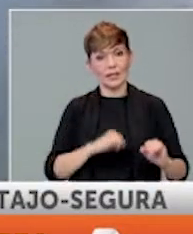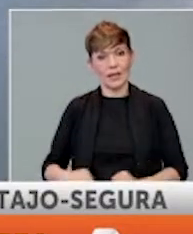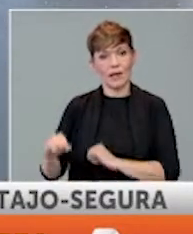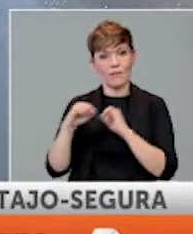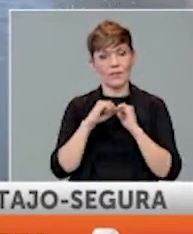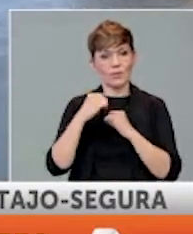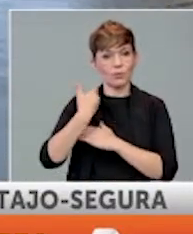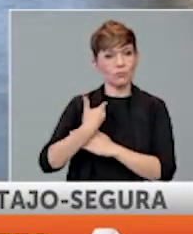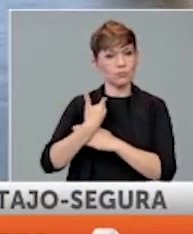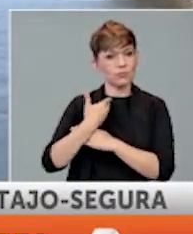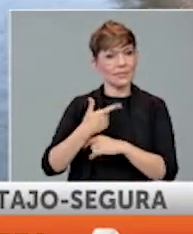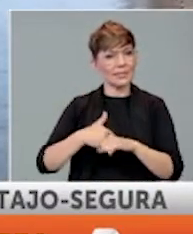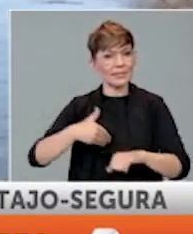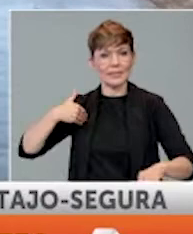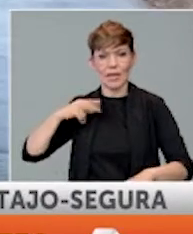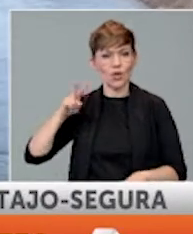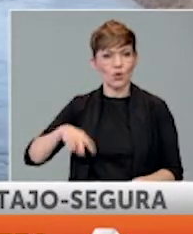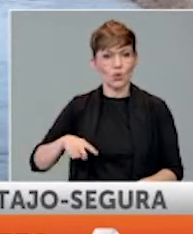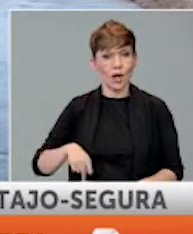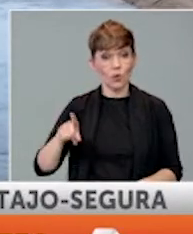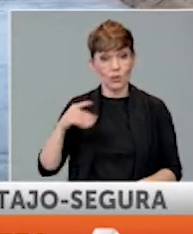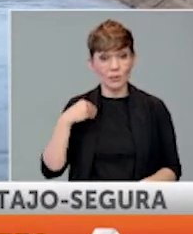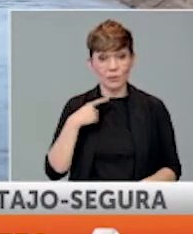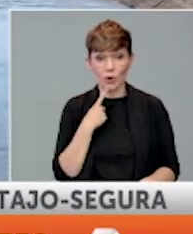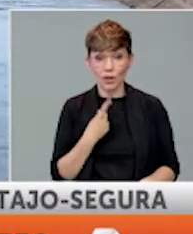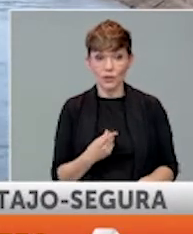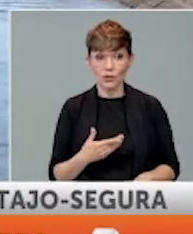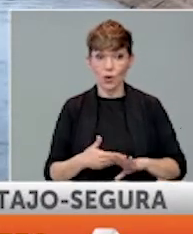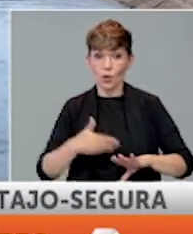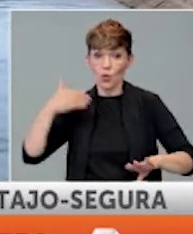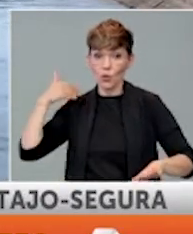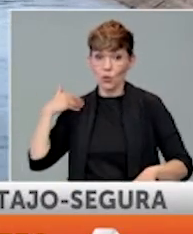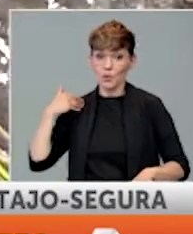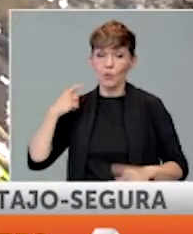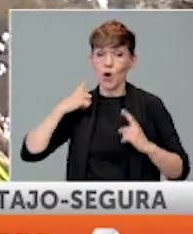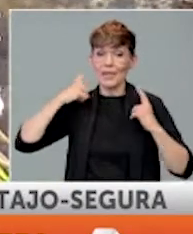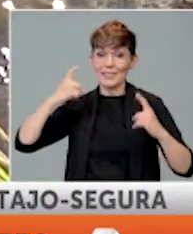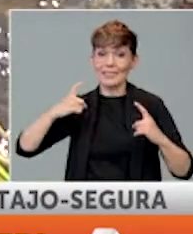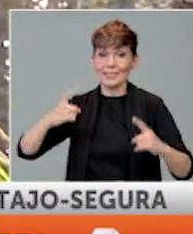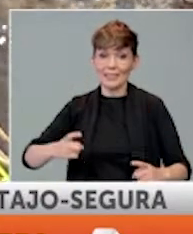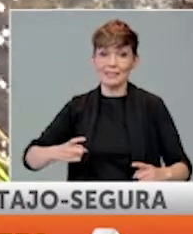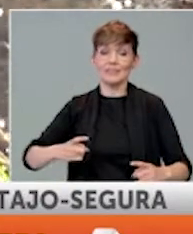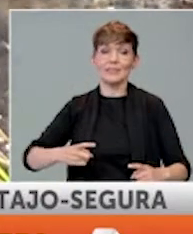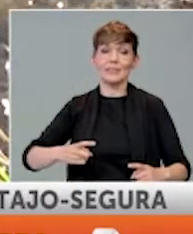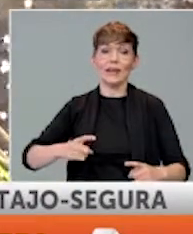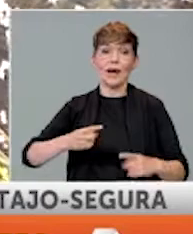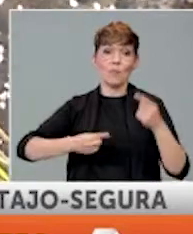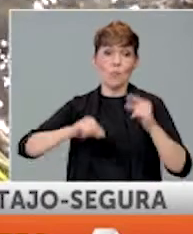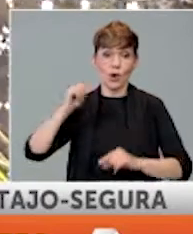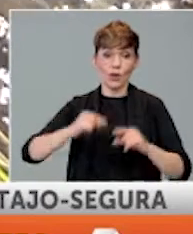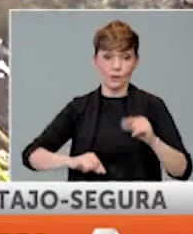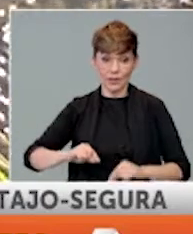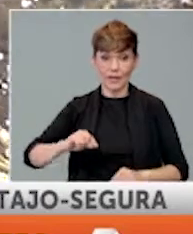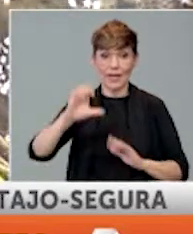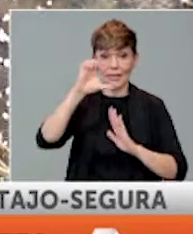precedentes, o bien, como bien ha dicho usted, cuyo último precedente fue aquel fallido intento de modificación del Estatuto